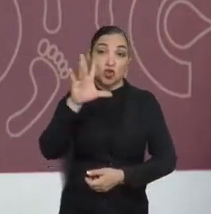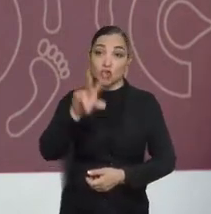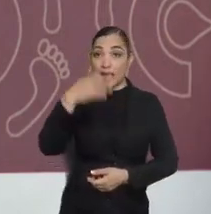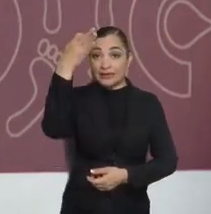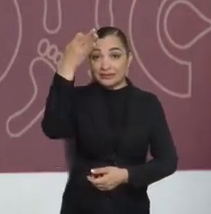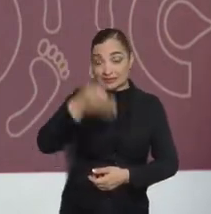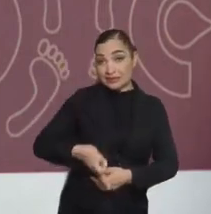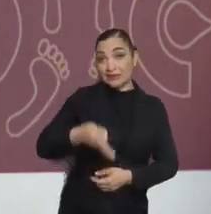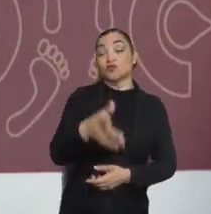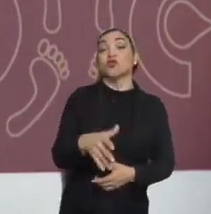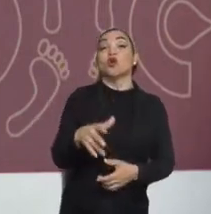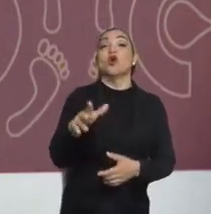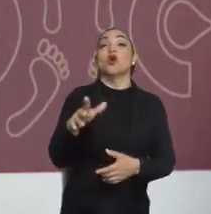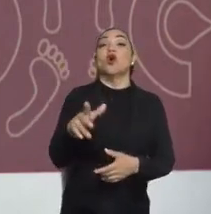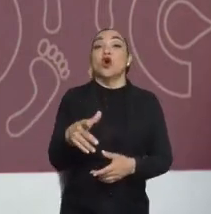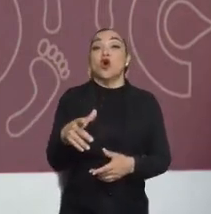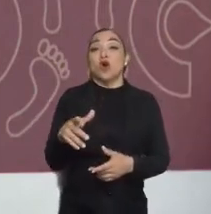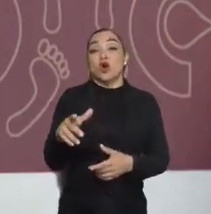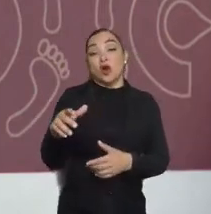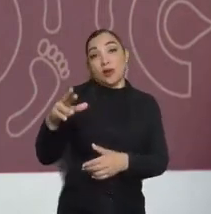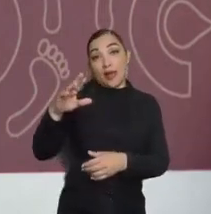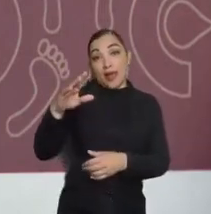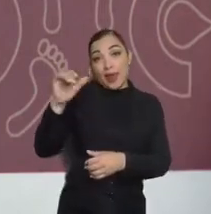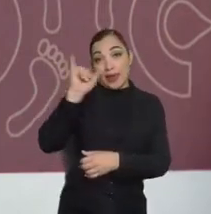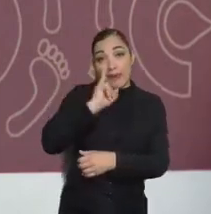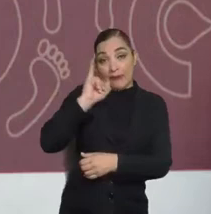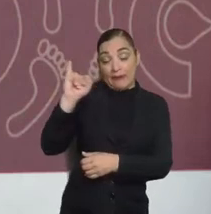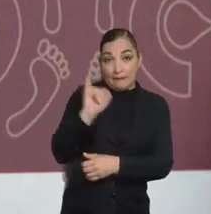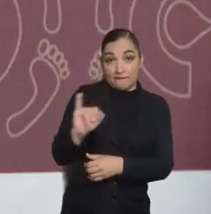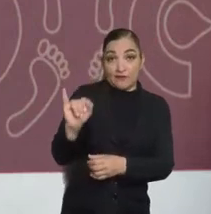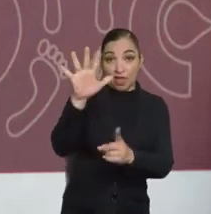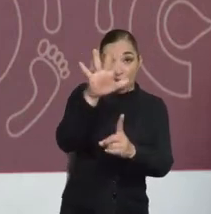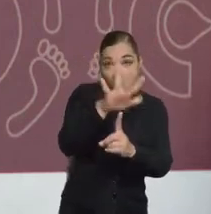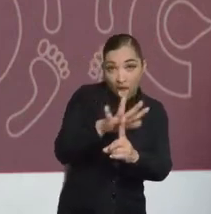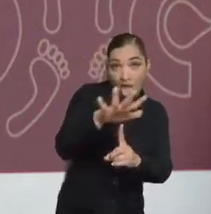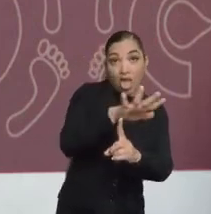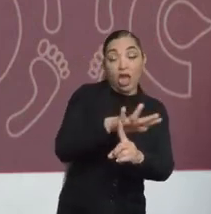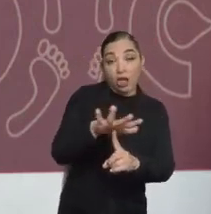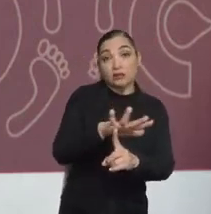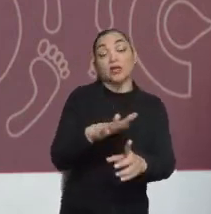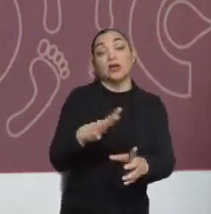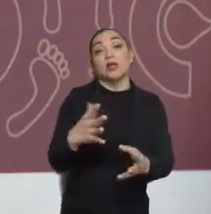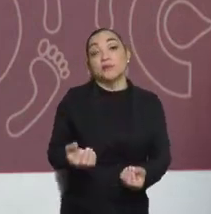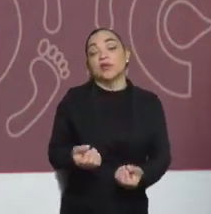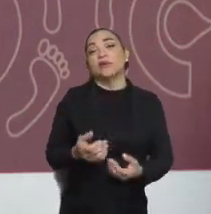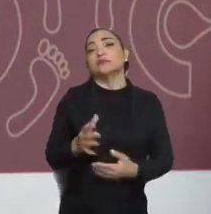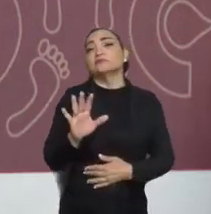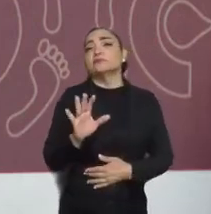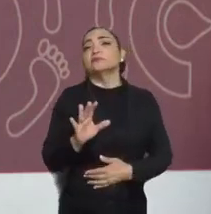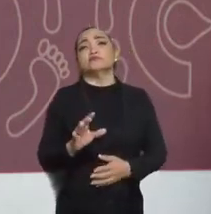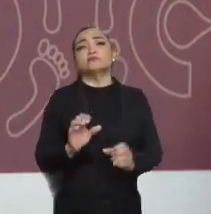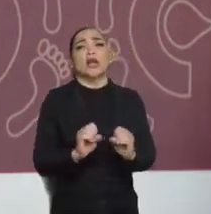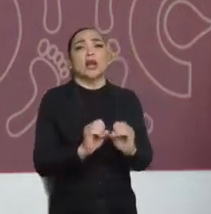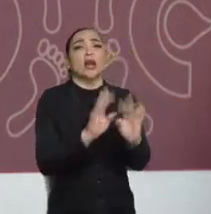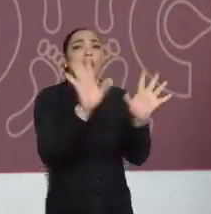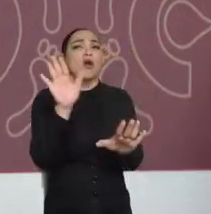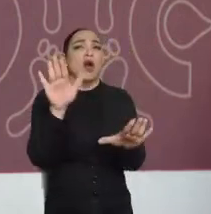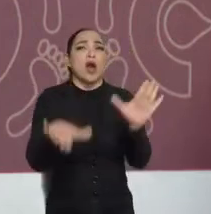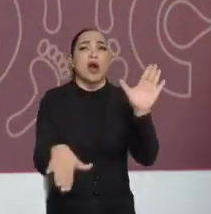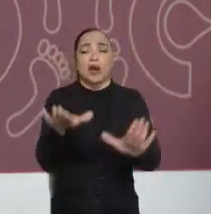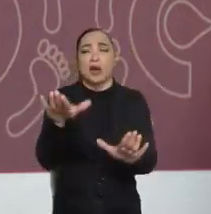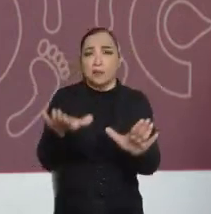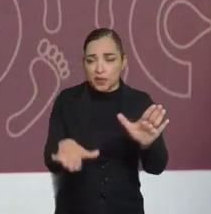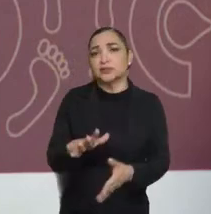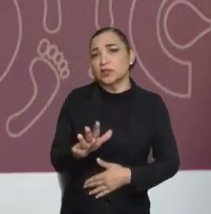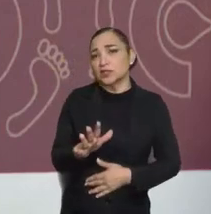acosadores, no. Entonces, claro, a veces ni me doy cuenta, y los hay, pues cuando me lo digan,